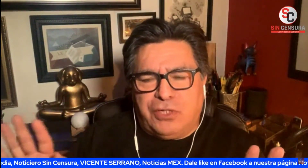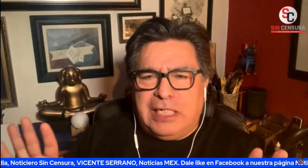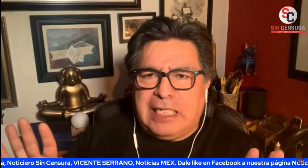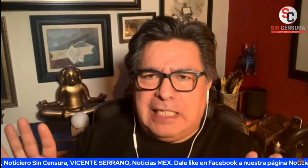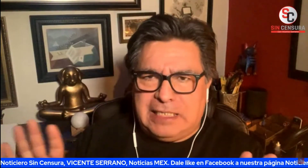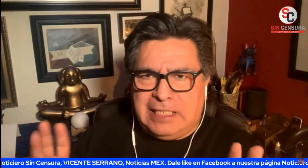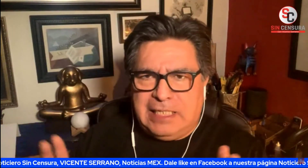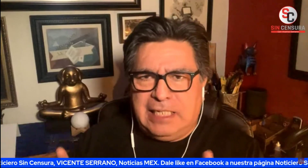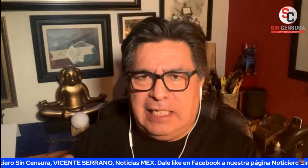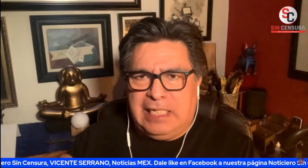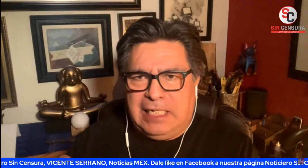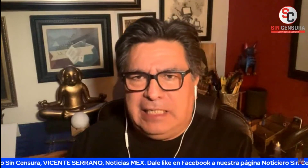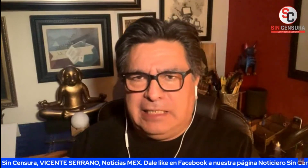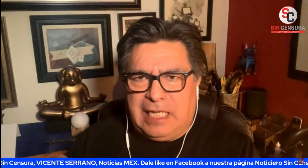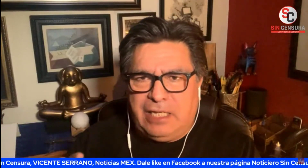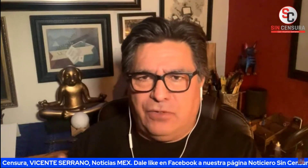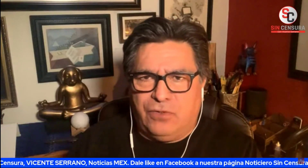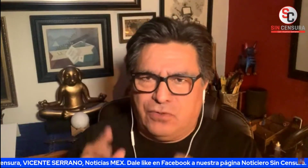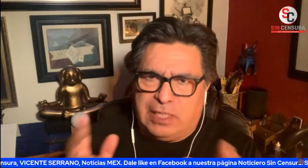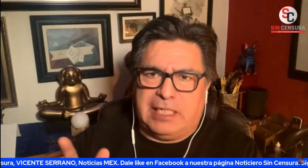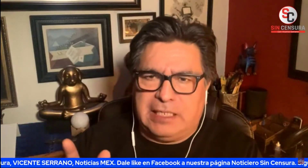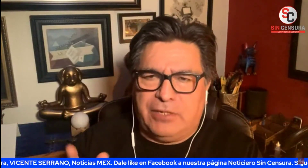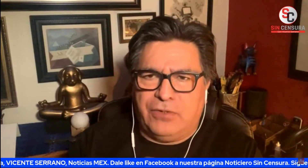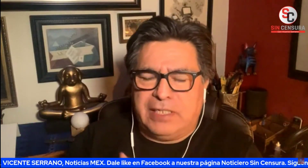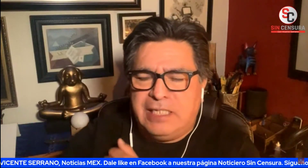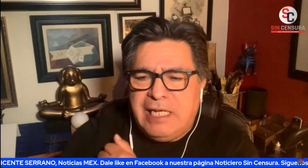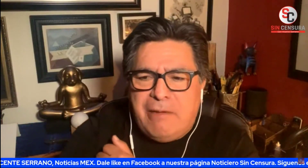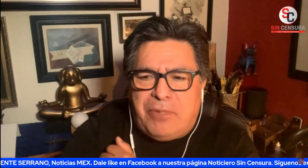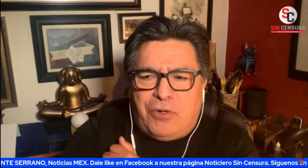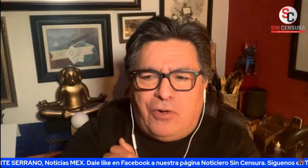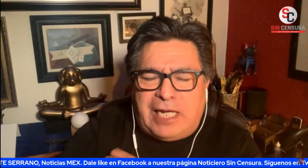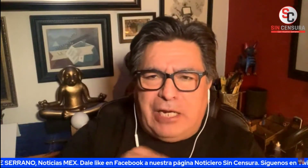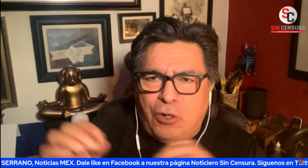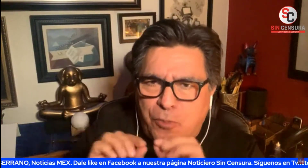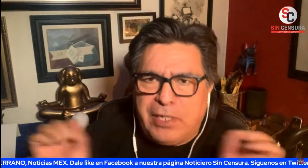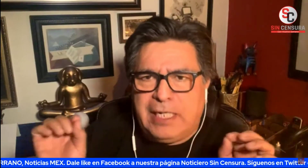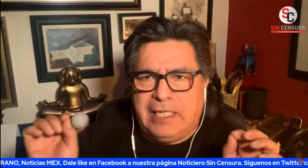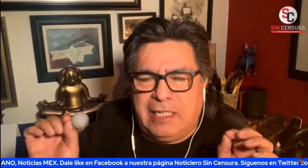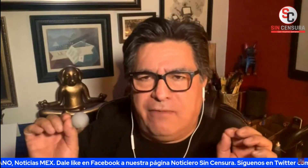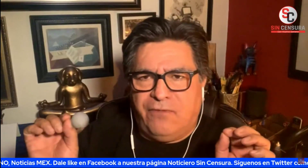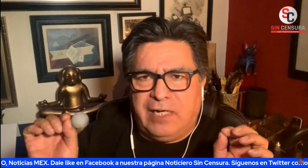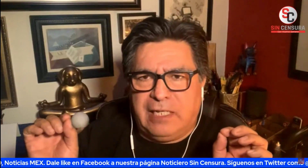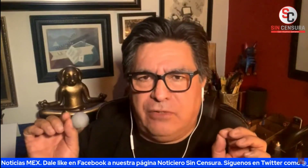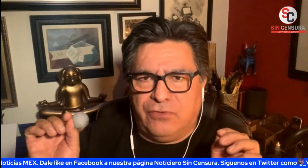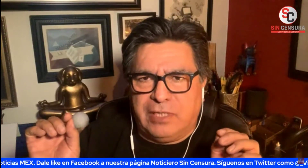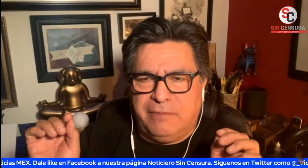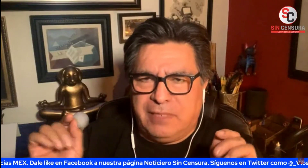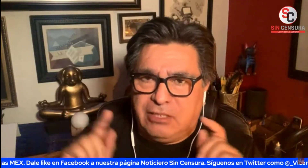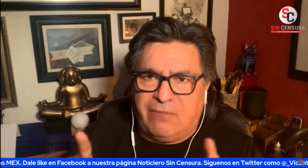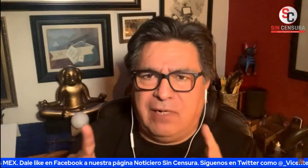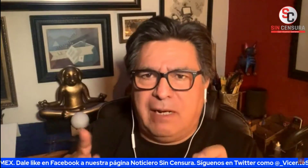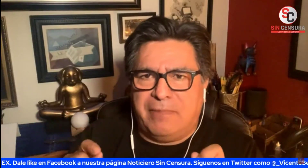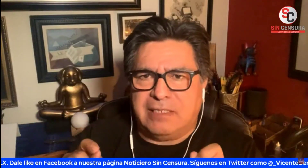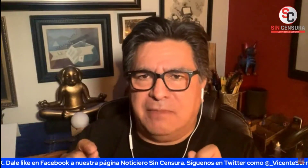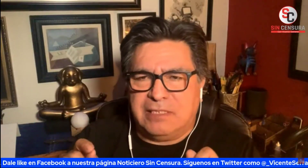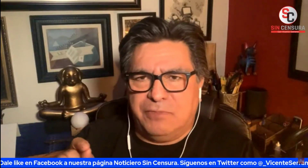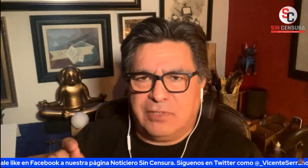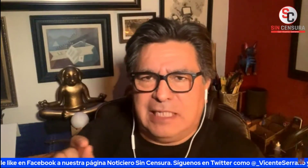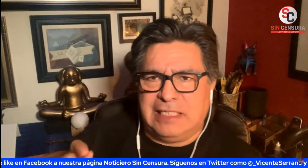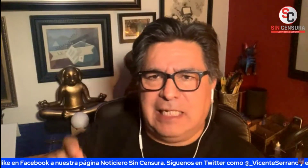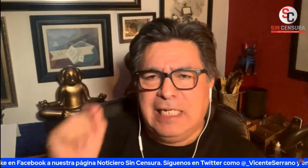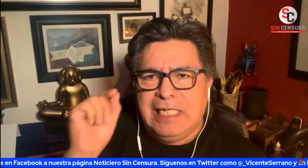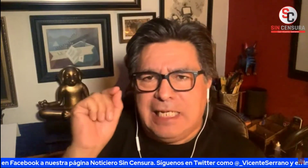eso lo tiene que decidir el Estado, los legisladores, pero lo que no puede quedar fuera de duda, y esta fue la parte